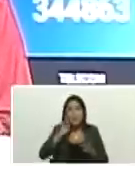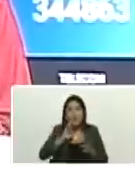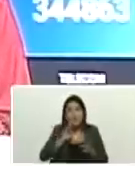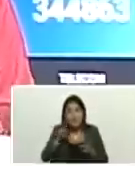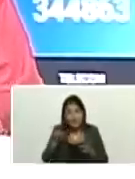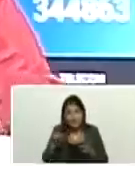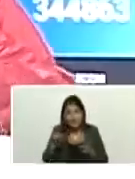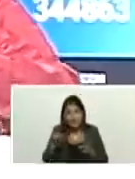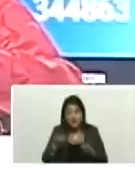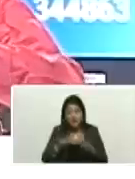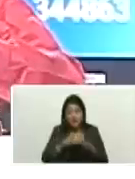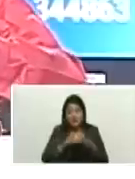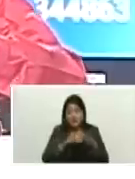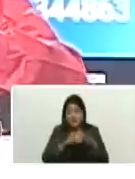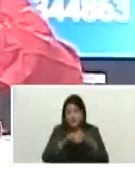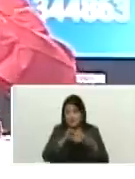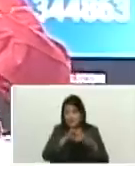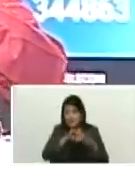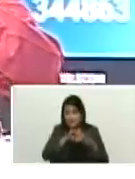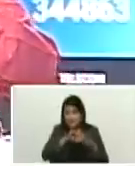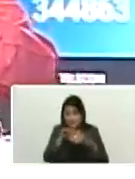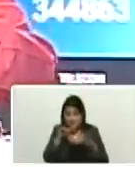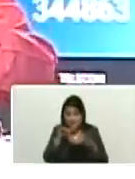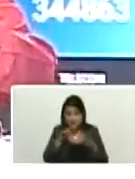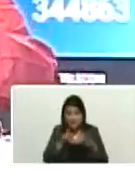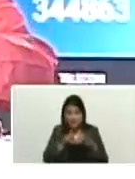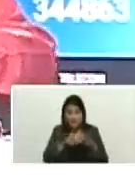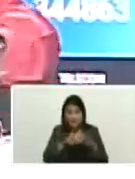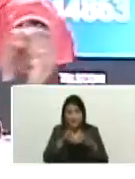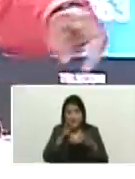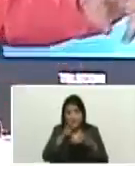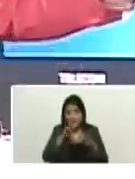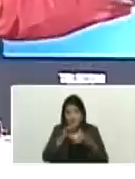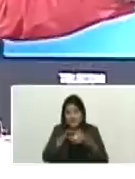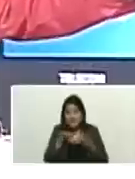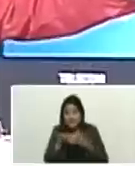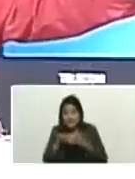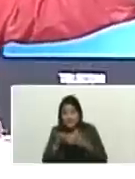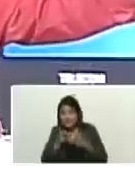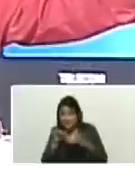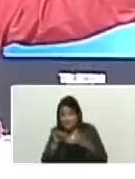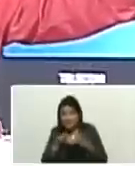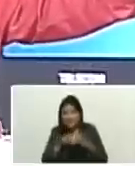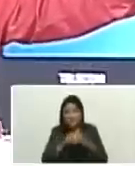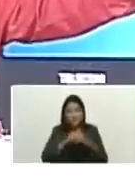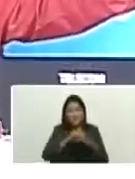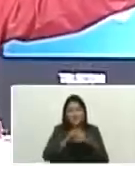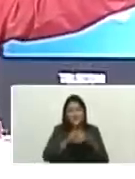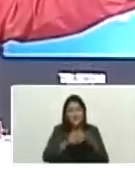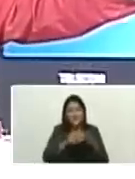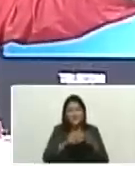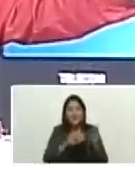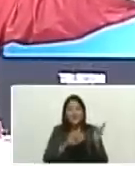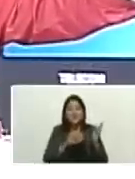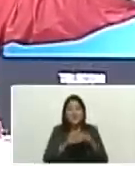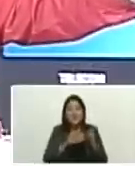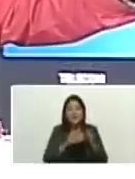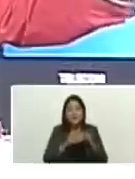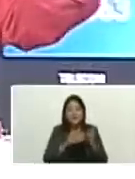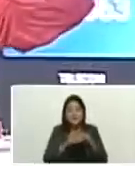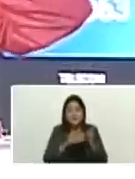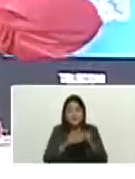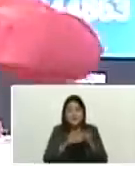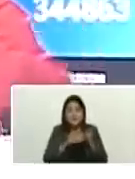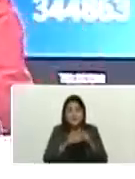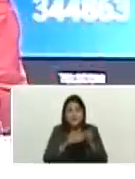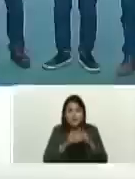Y del sur de Venezuela, frontera con Brasil, nos vamos al estado Táchira, allá en la frontera con